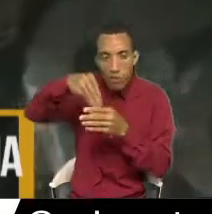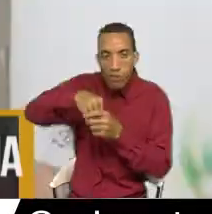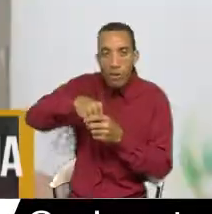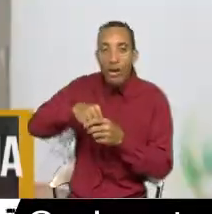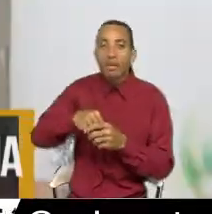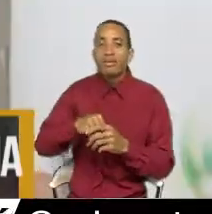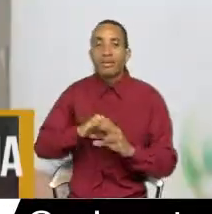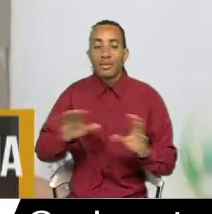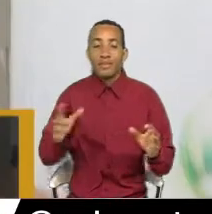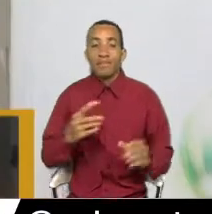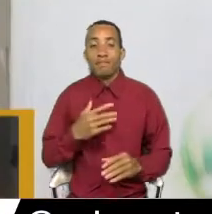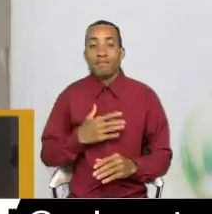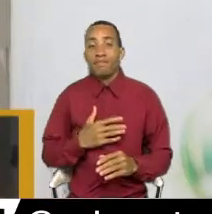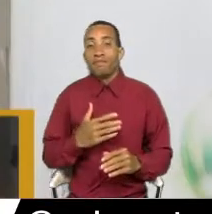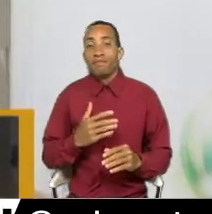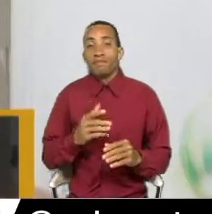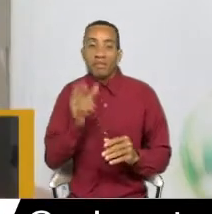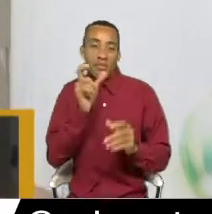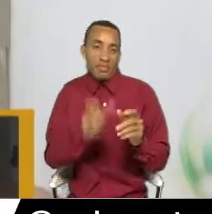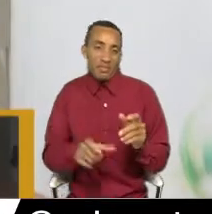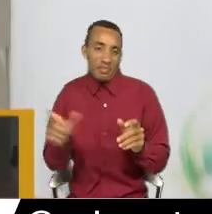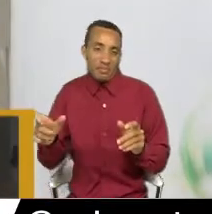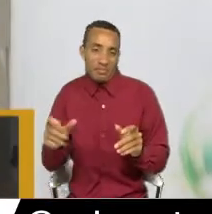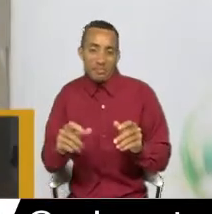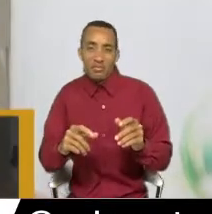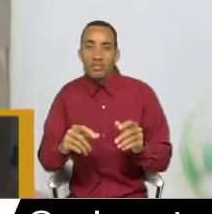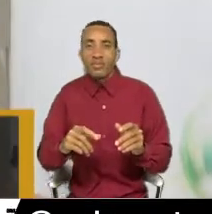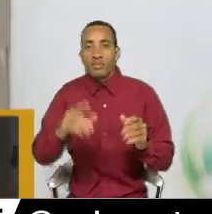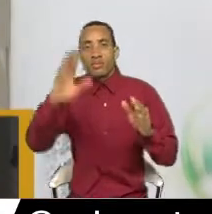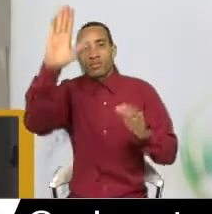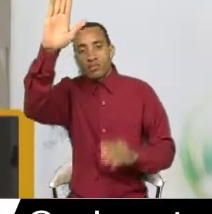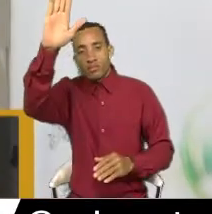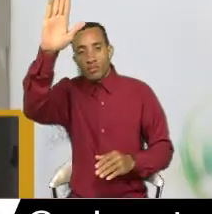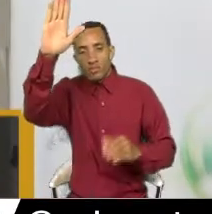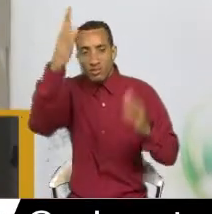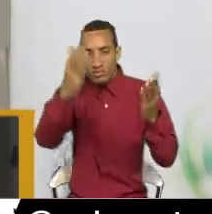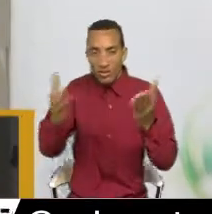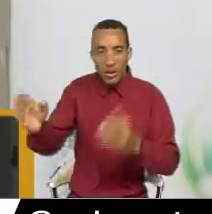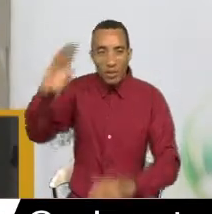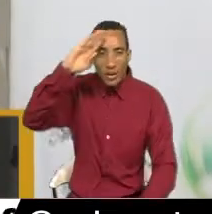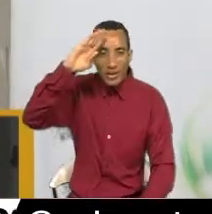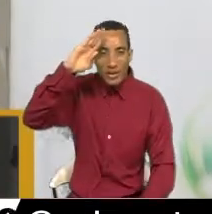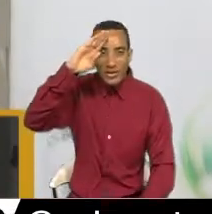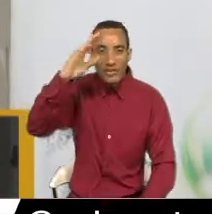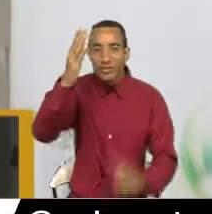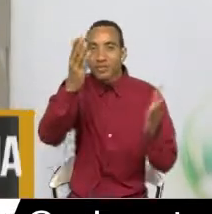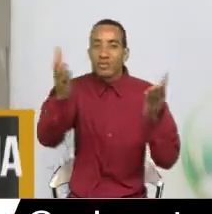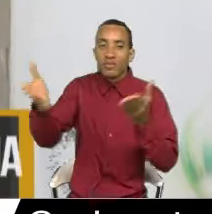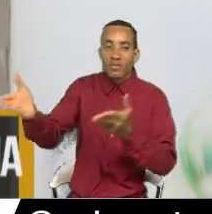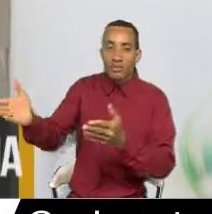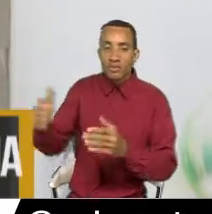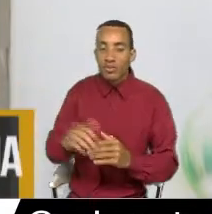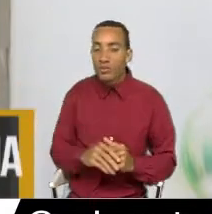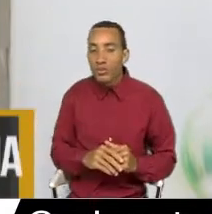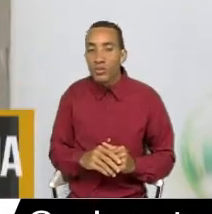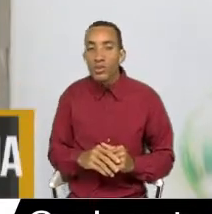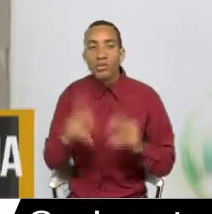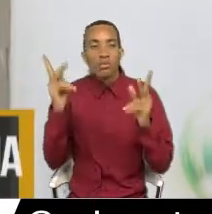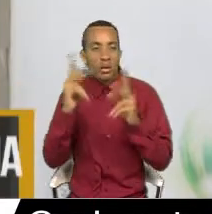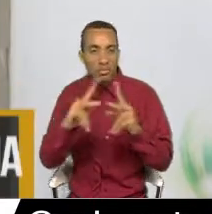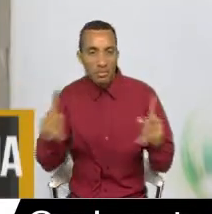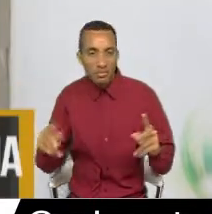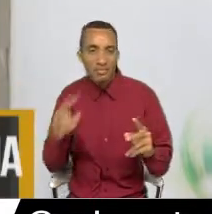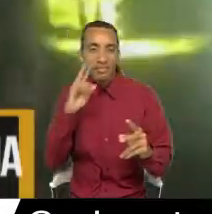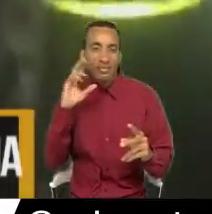los controles que nuestro personal hace en las vías nacionales, en las vías municipales, en la requisa de identificación de personas,